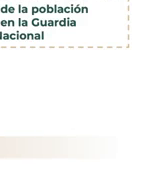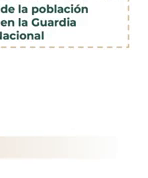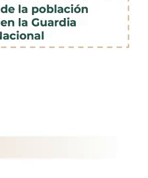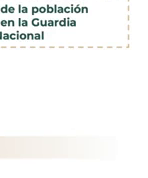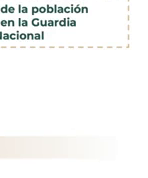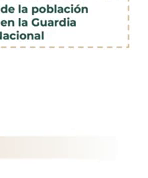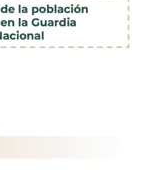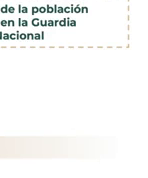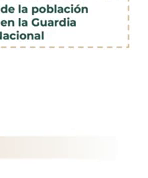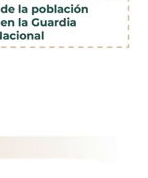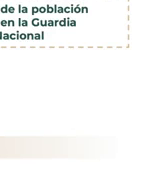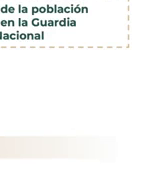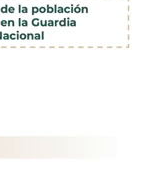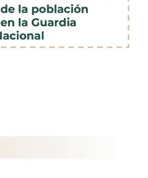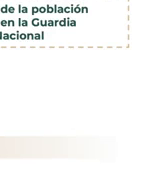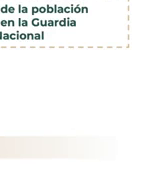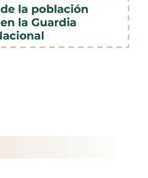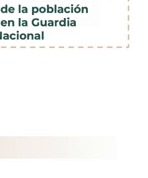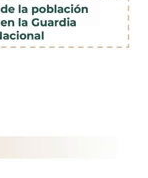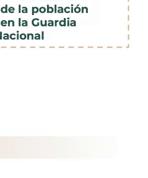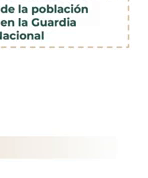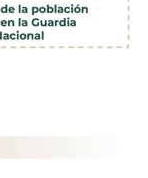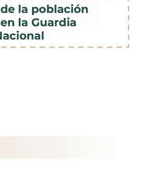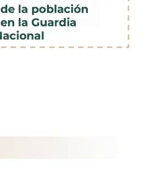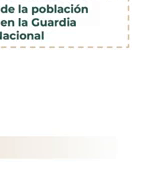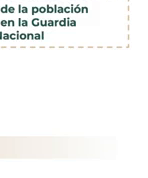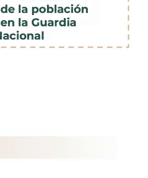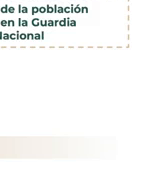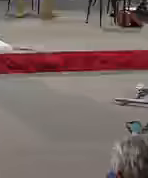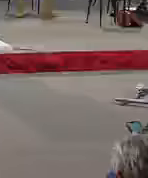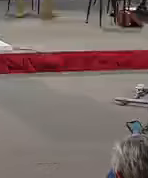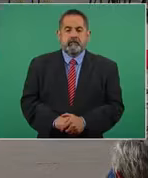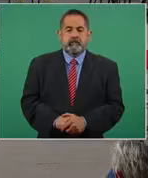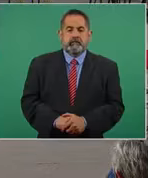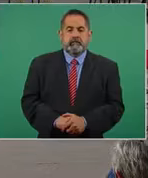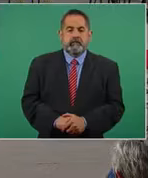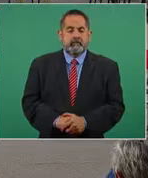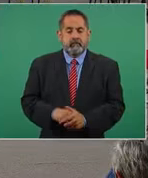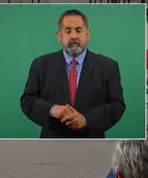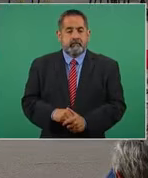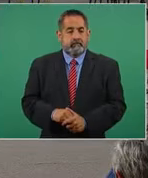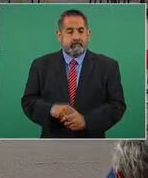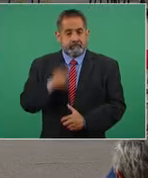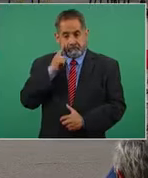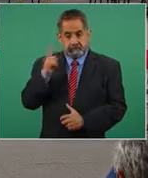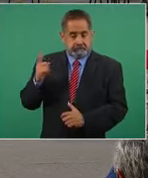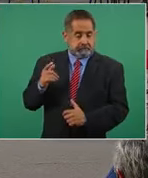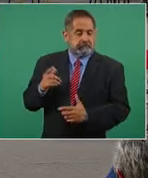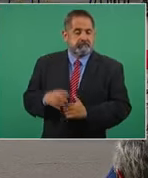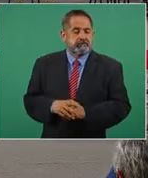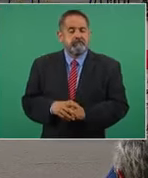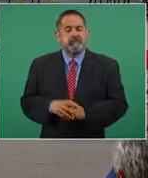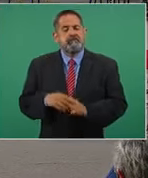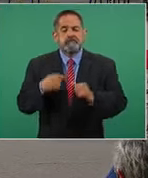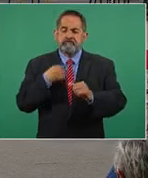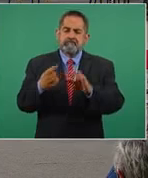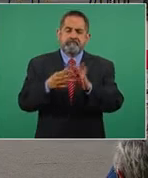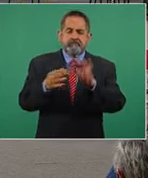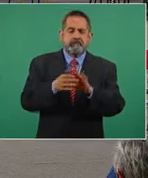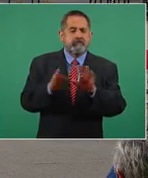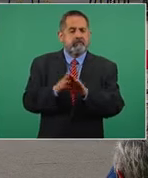mayoría de la población, pues 78.8% declaró confianza en esta institución. Hay que decir,